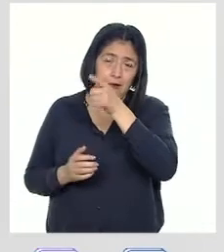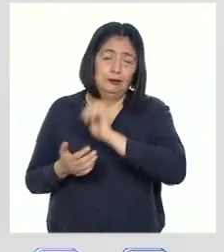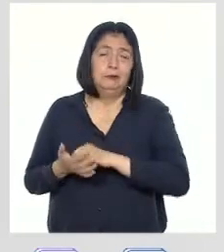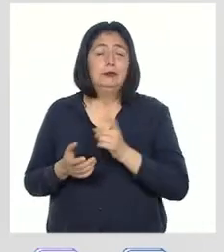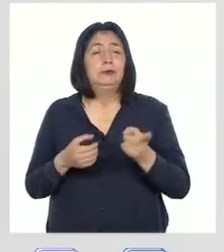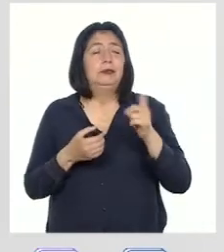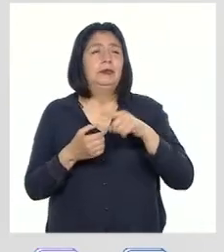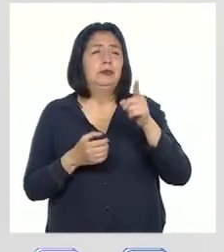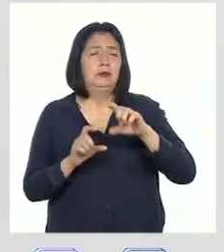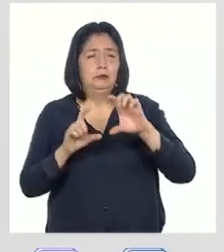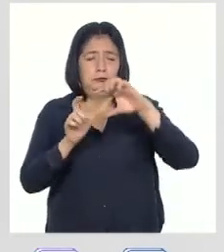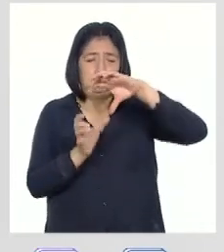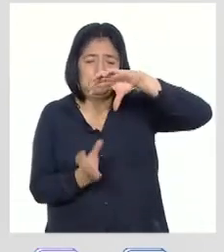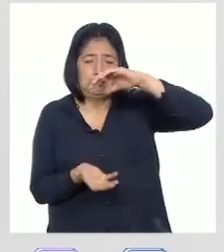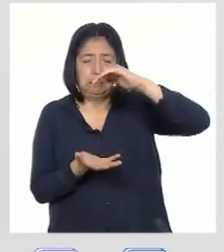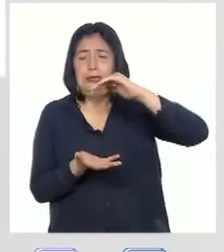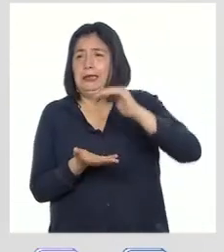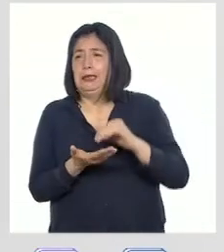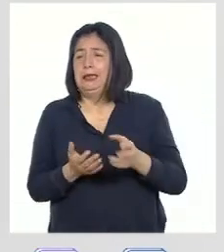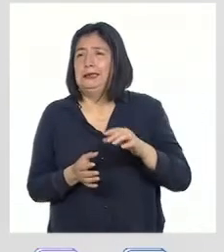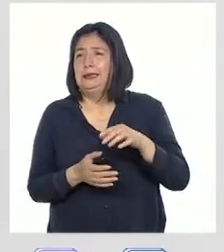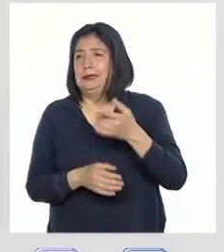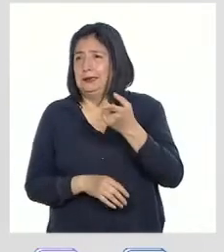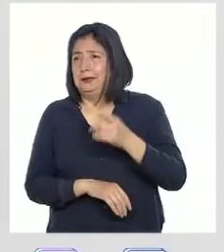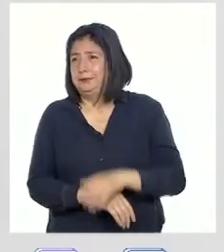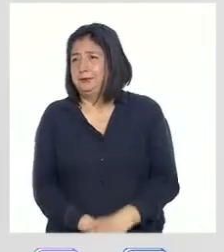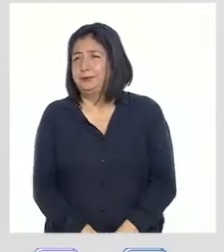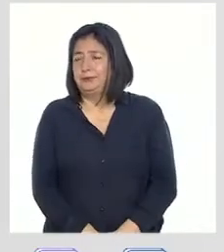que pertenece a una caja de cereal.